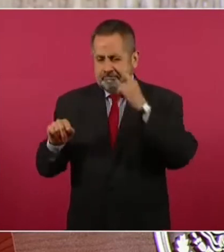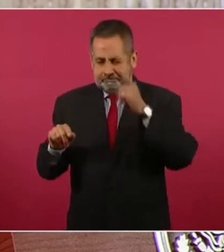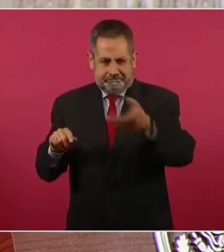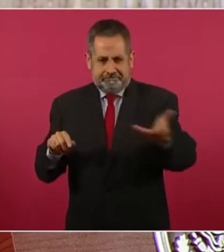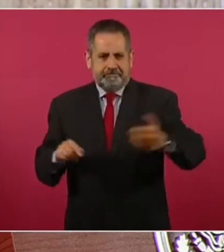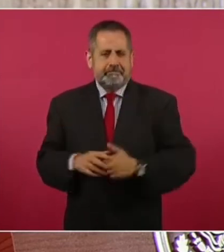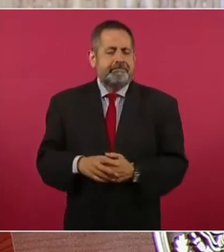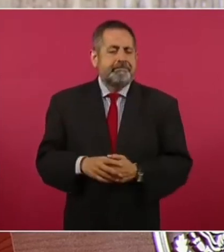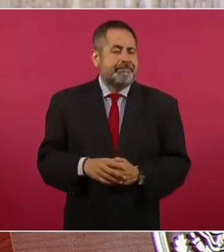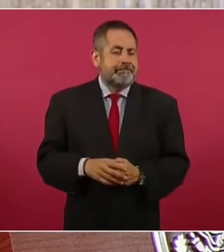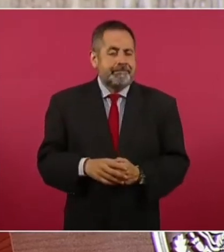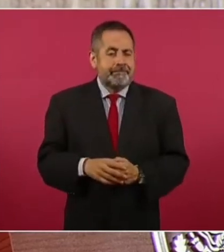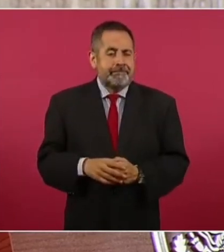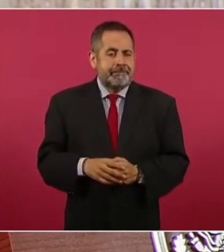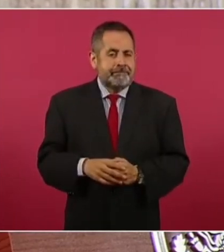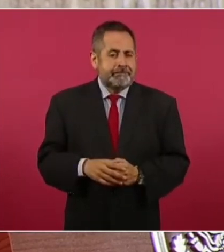Como decía